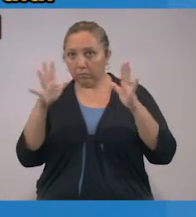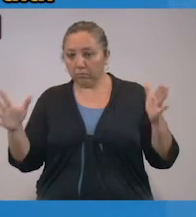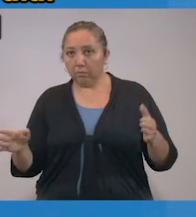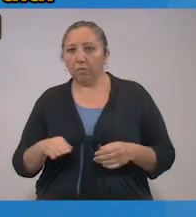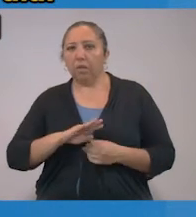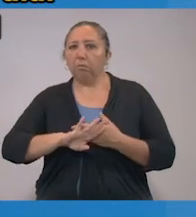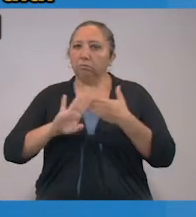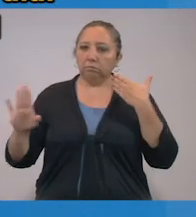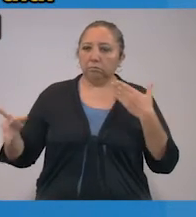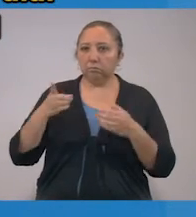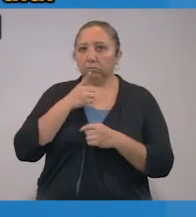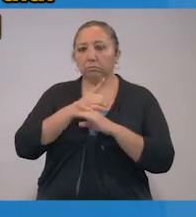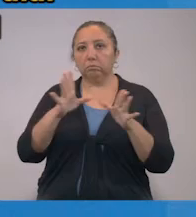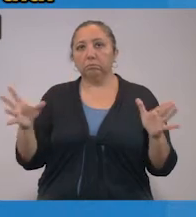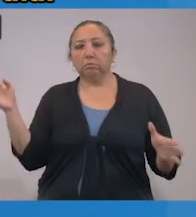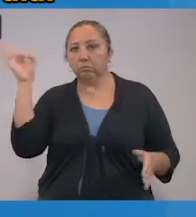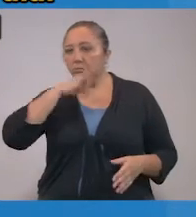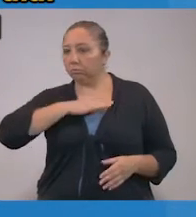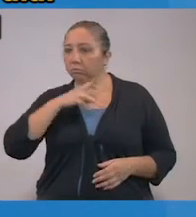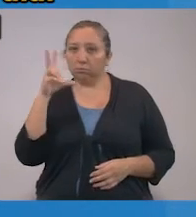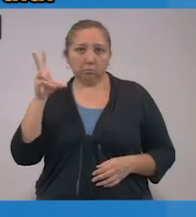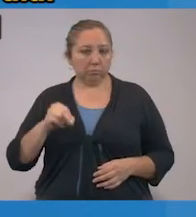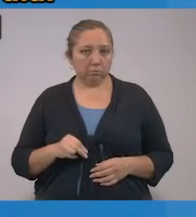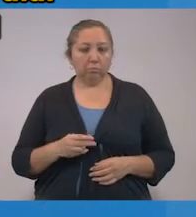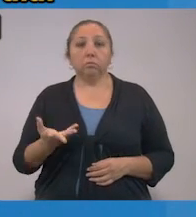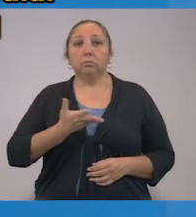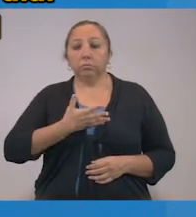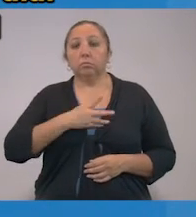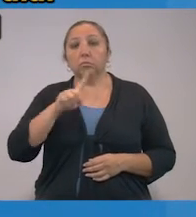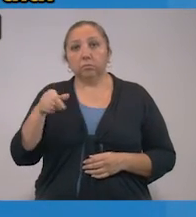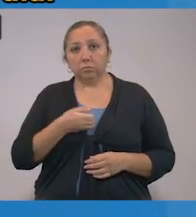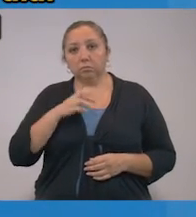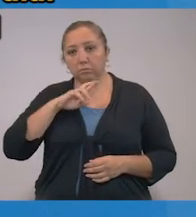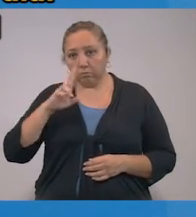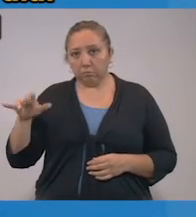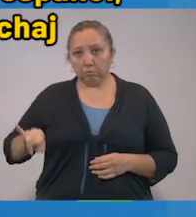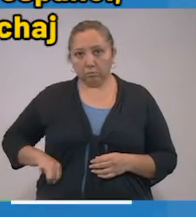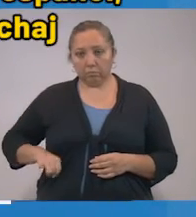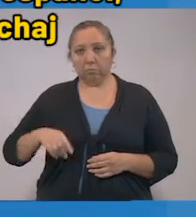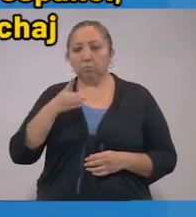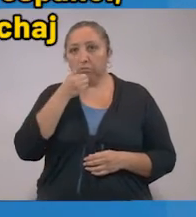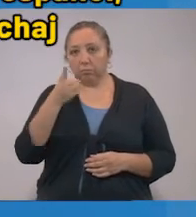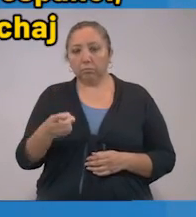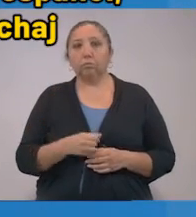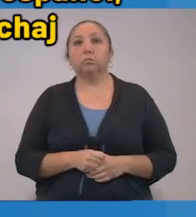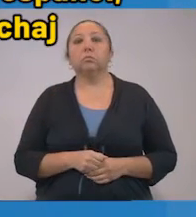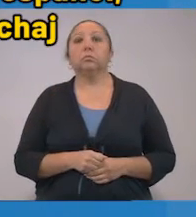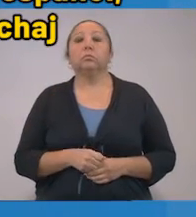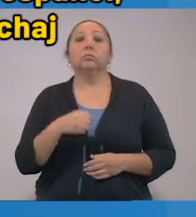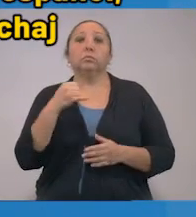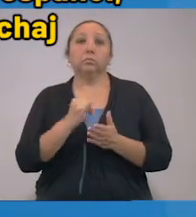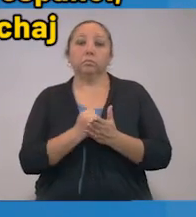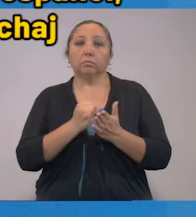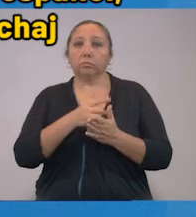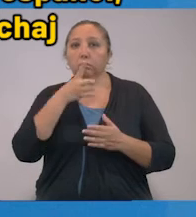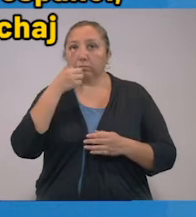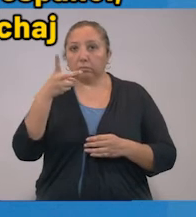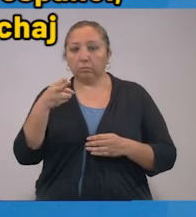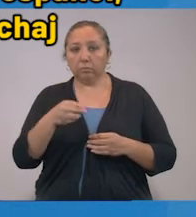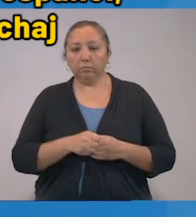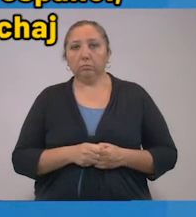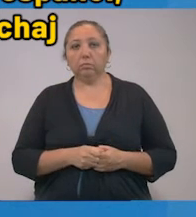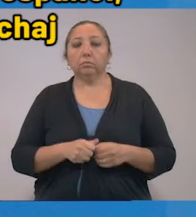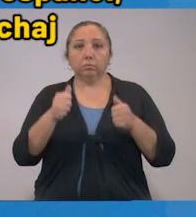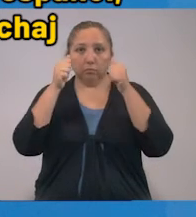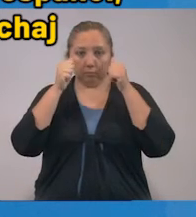evitar difundir mensajes o audios con contenido falso que no provengan de fuentes oficiales. En la línea telefónica 800 Yucatán,